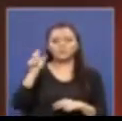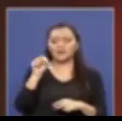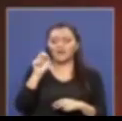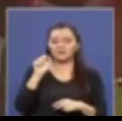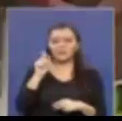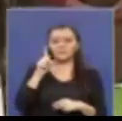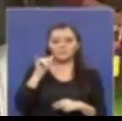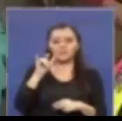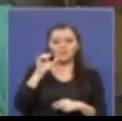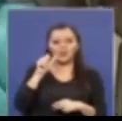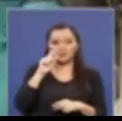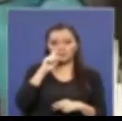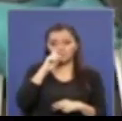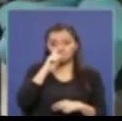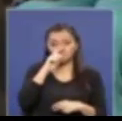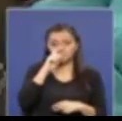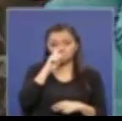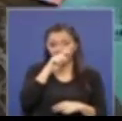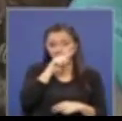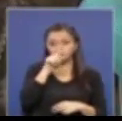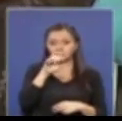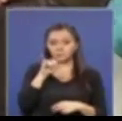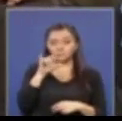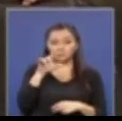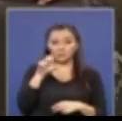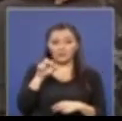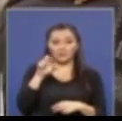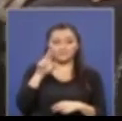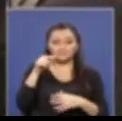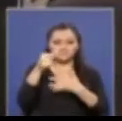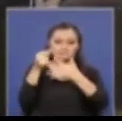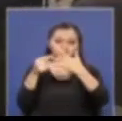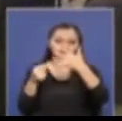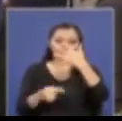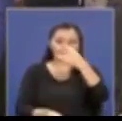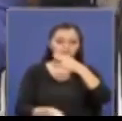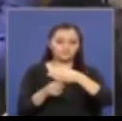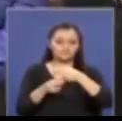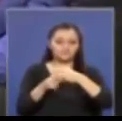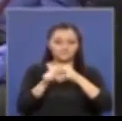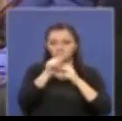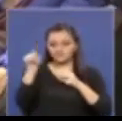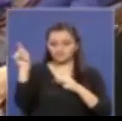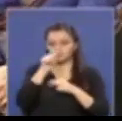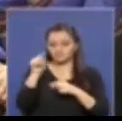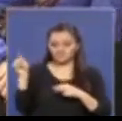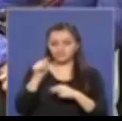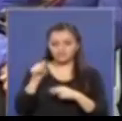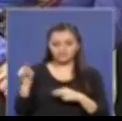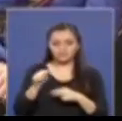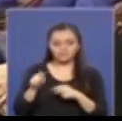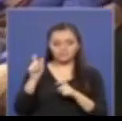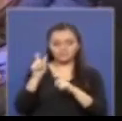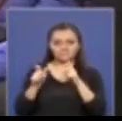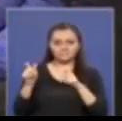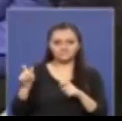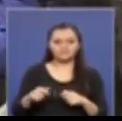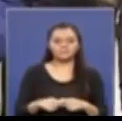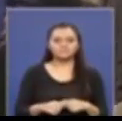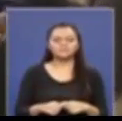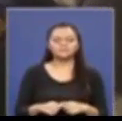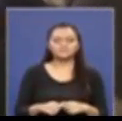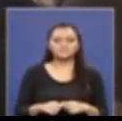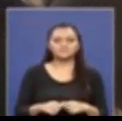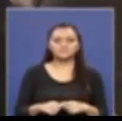Marcia Curipoma, Zoila Rebelo, Isabel Millota, Lucrecia Tequis, Carmen Duque, Gloria Chávez, agricultores como Virgilio